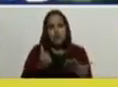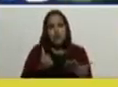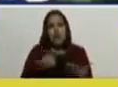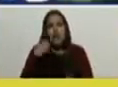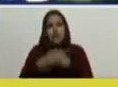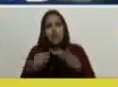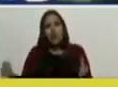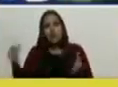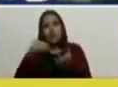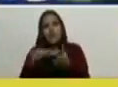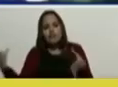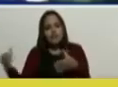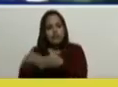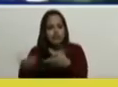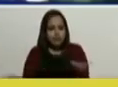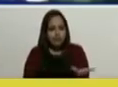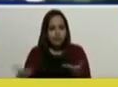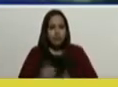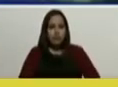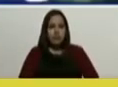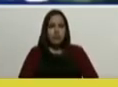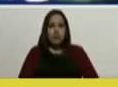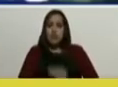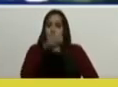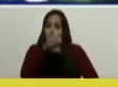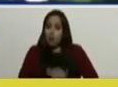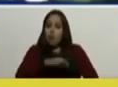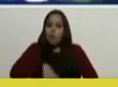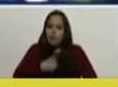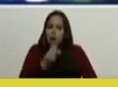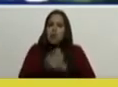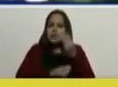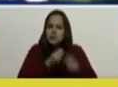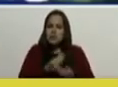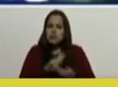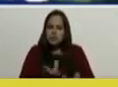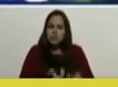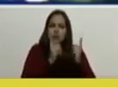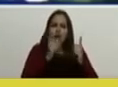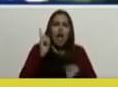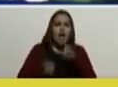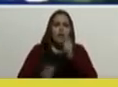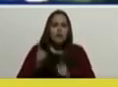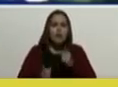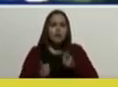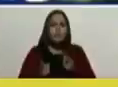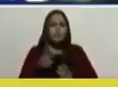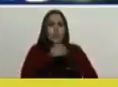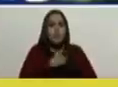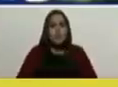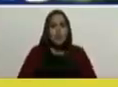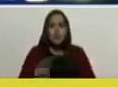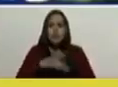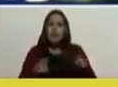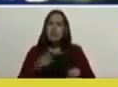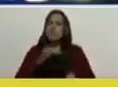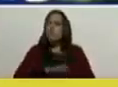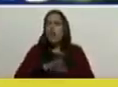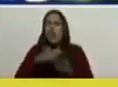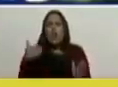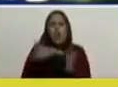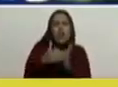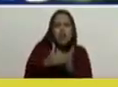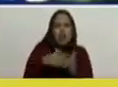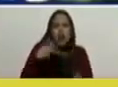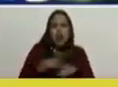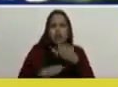vez, ¿verdad? Seguramente podría ser la circunstancia de varios presidentes. Pero ¿qué nos impide tener